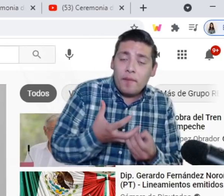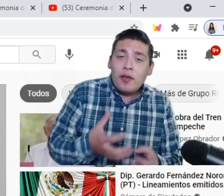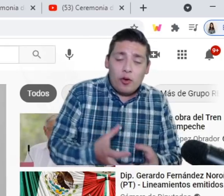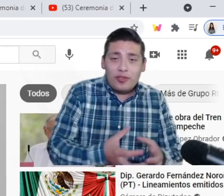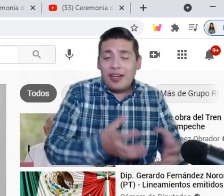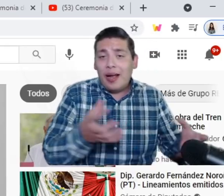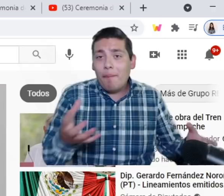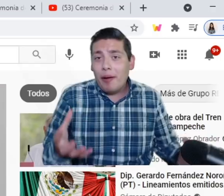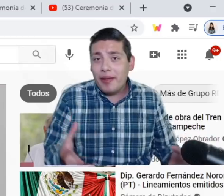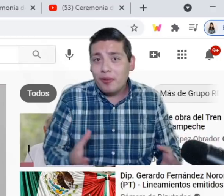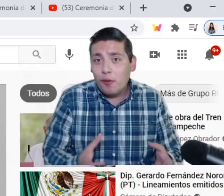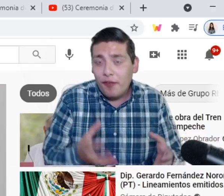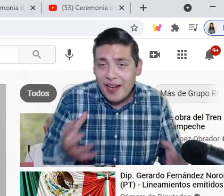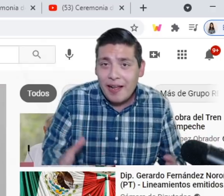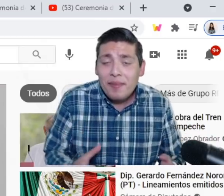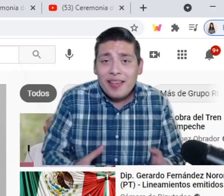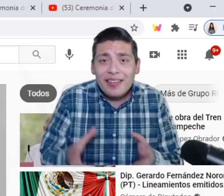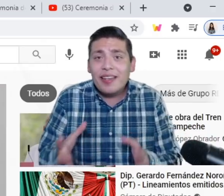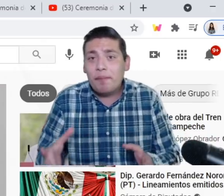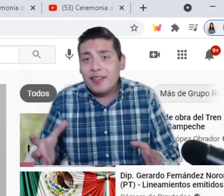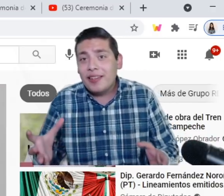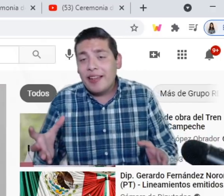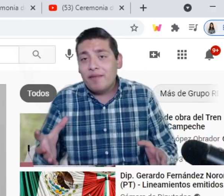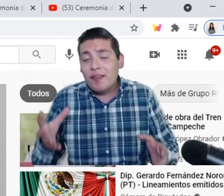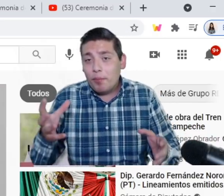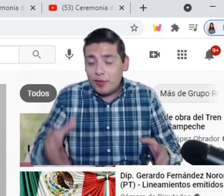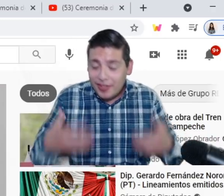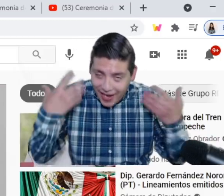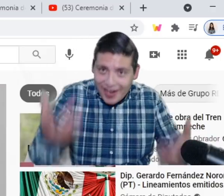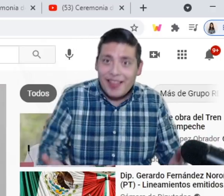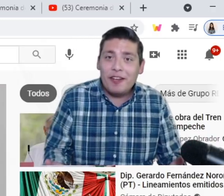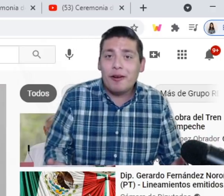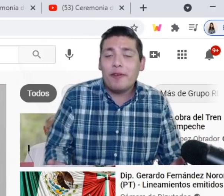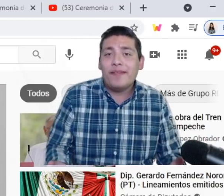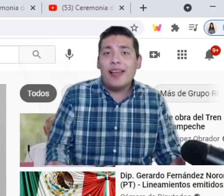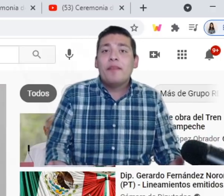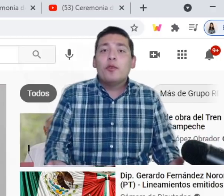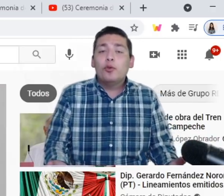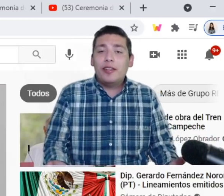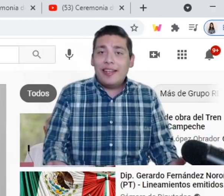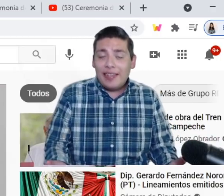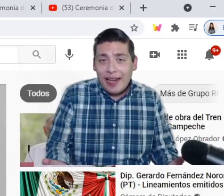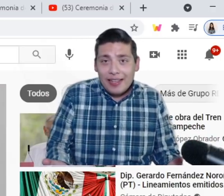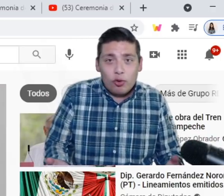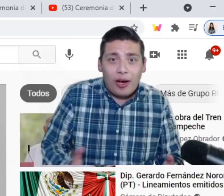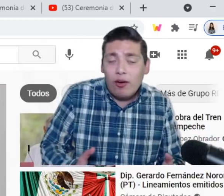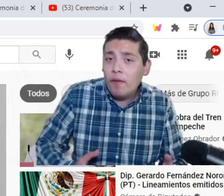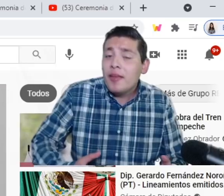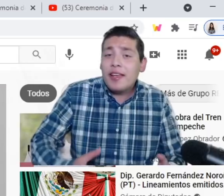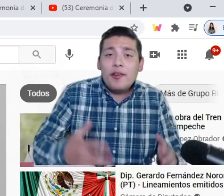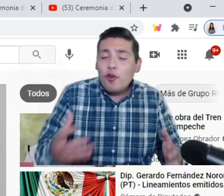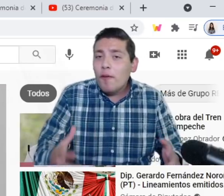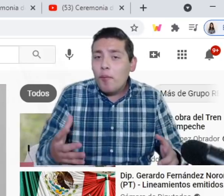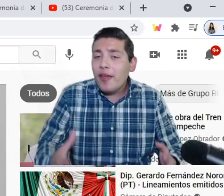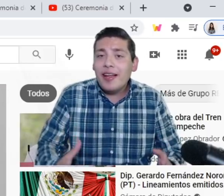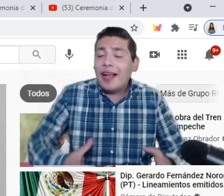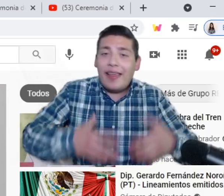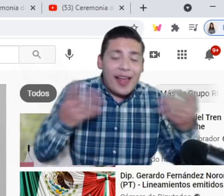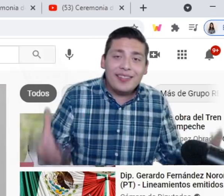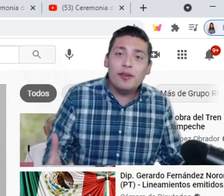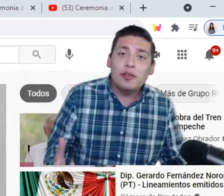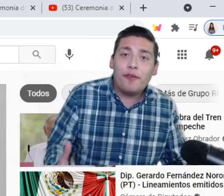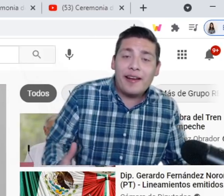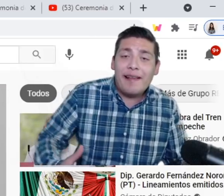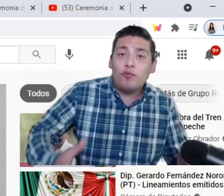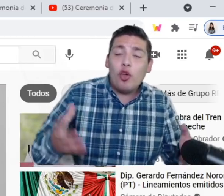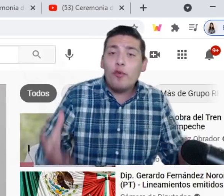capitalino, los del campamento Frena, y es que el presidente pues quiere de nueva cuenta utilizar el Zócalo y no pueden